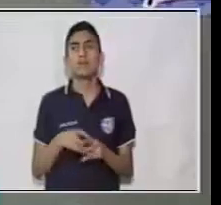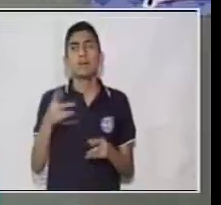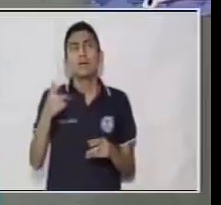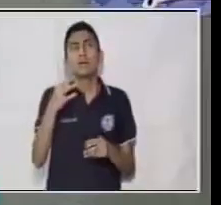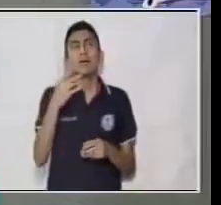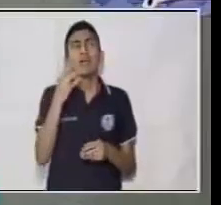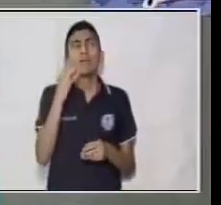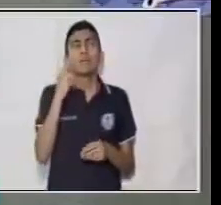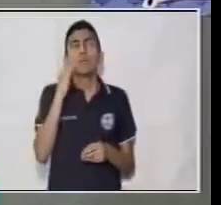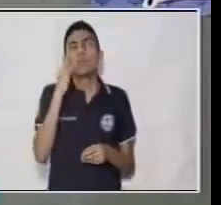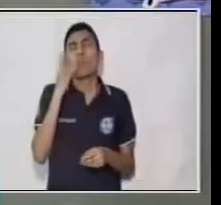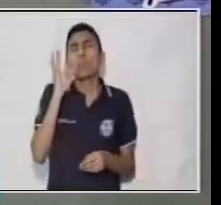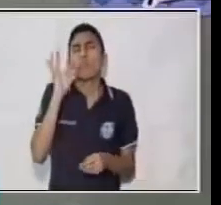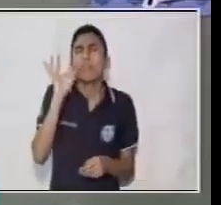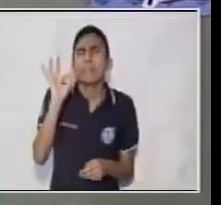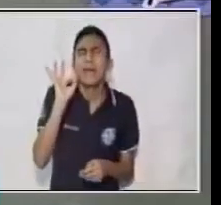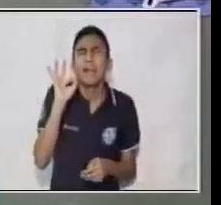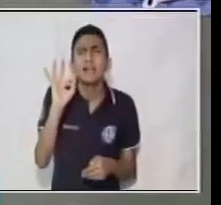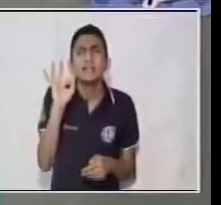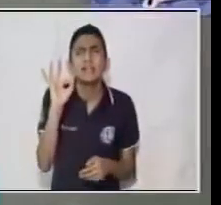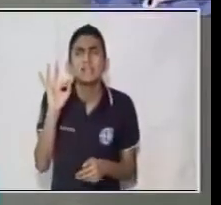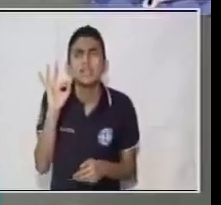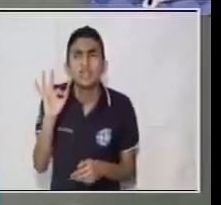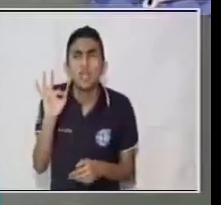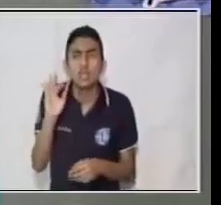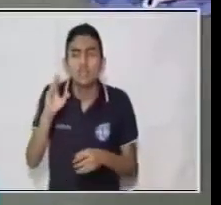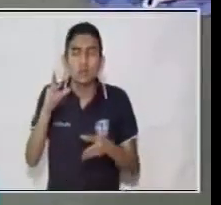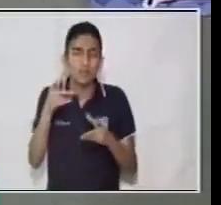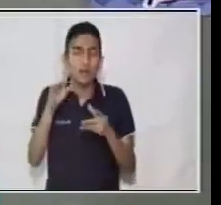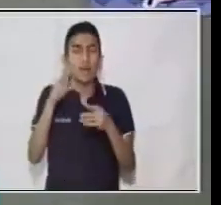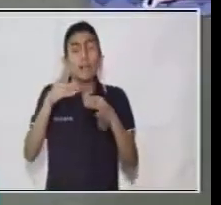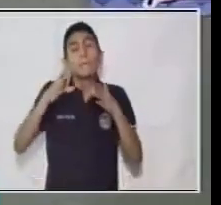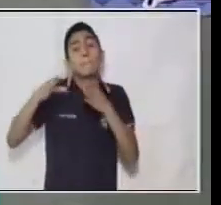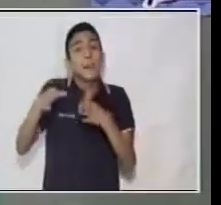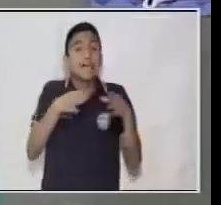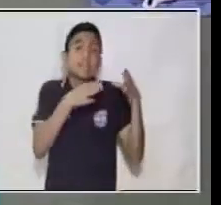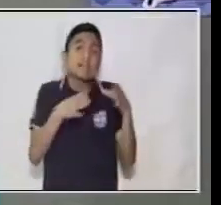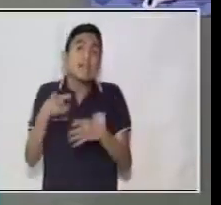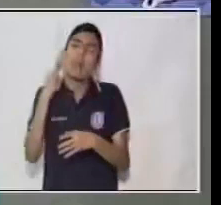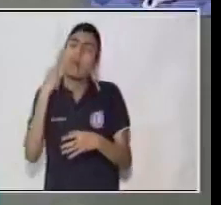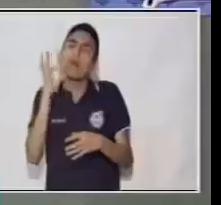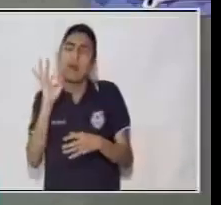delicioso pedazo de pastel. A ver,